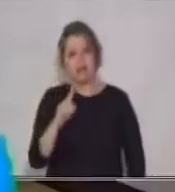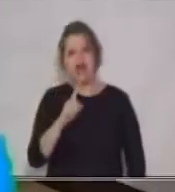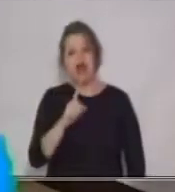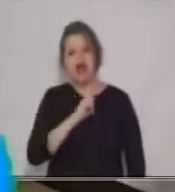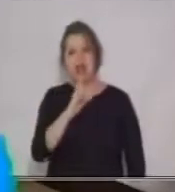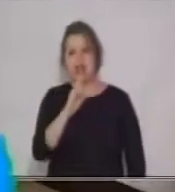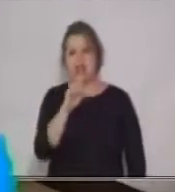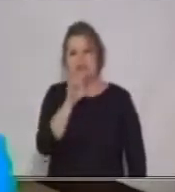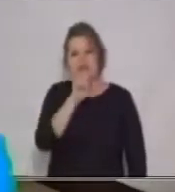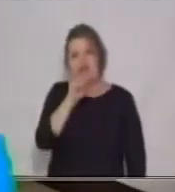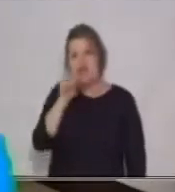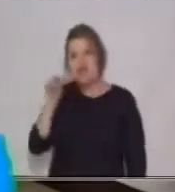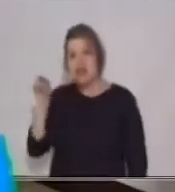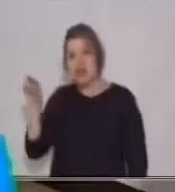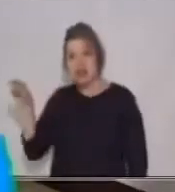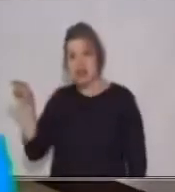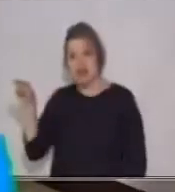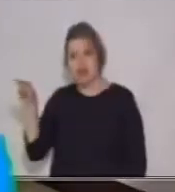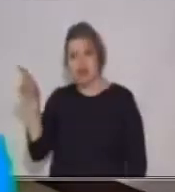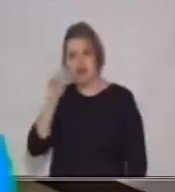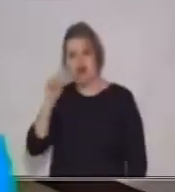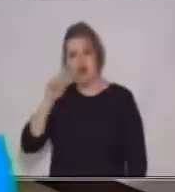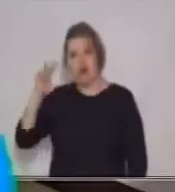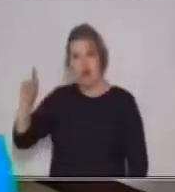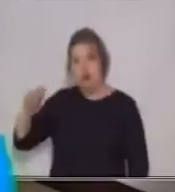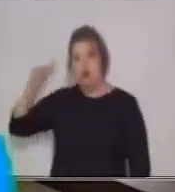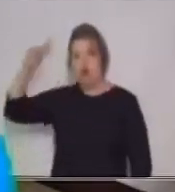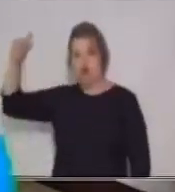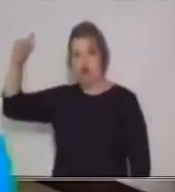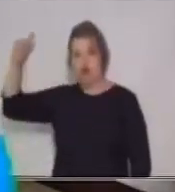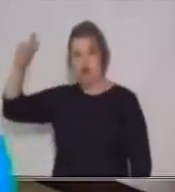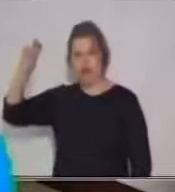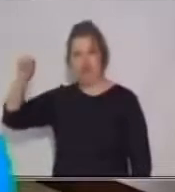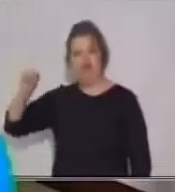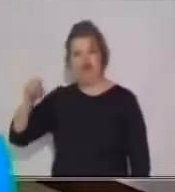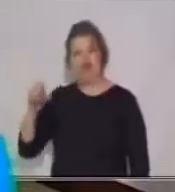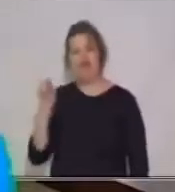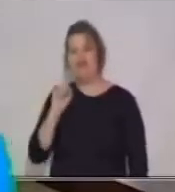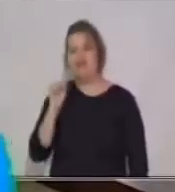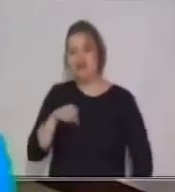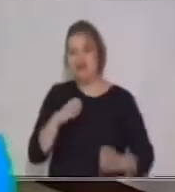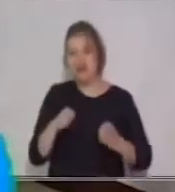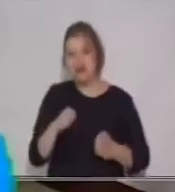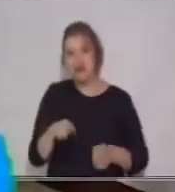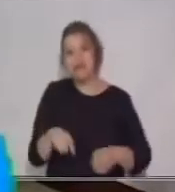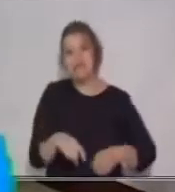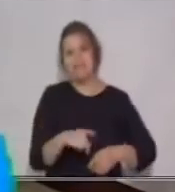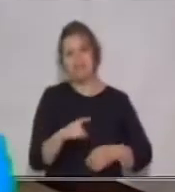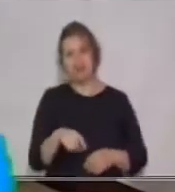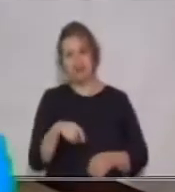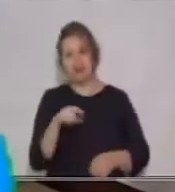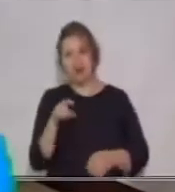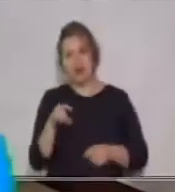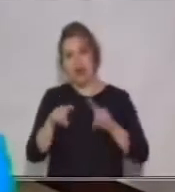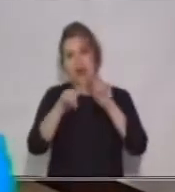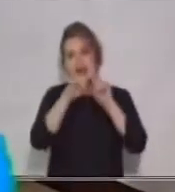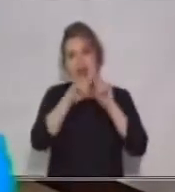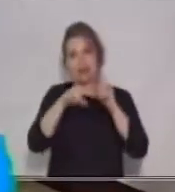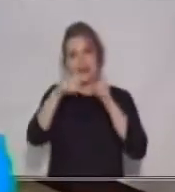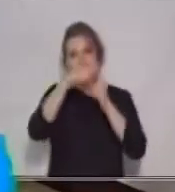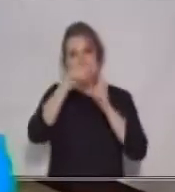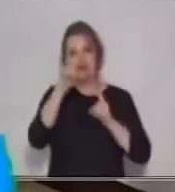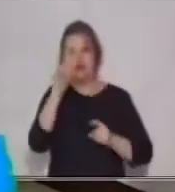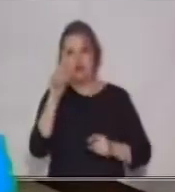Ahora, estos valores que tenemos aquí, X más 1 y Y menos 5, son los valores extra que antes